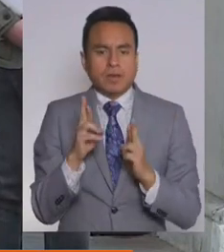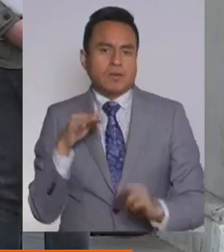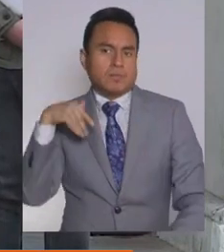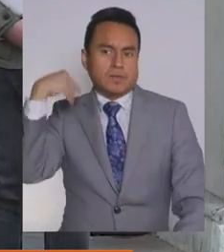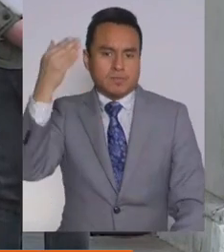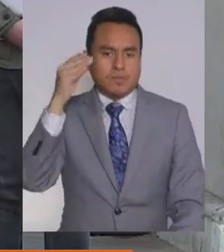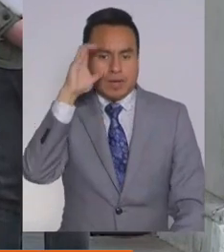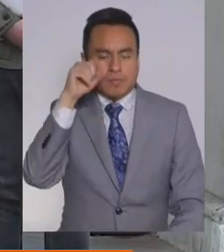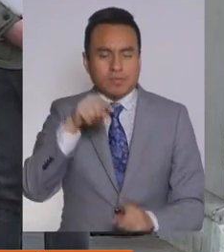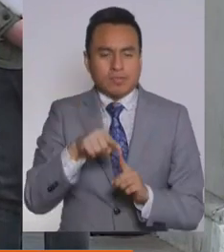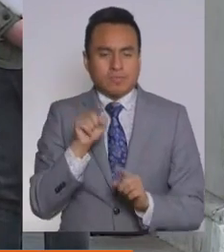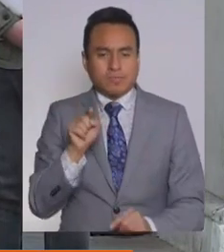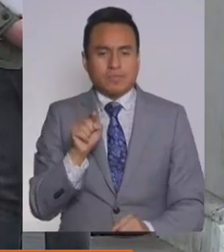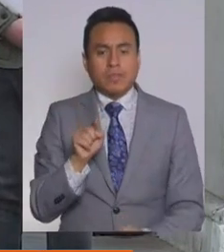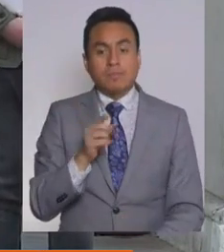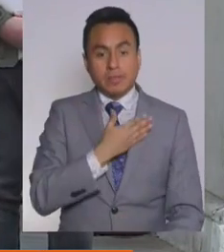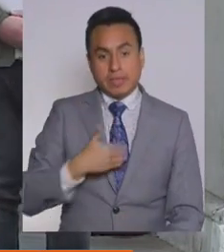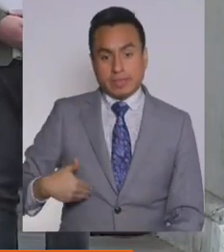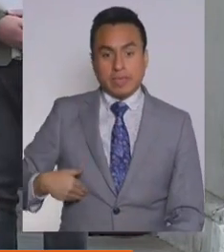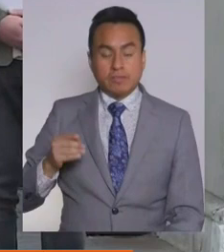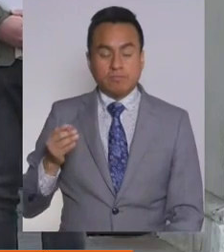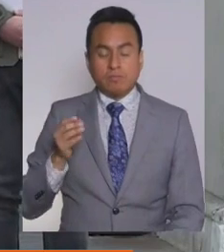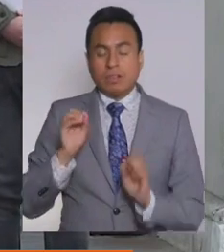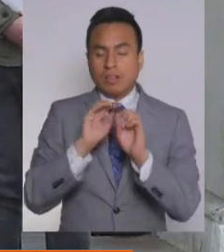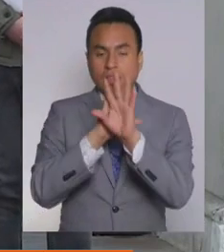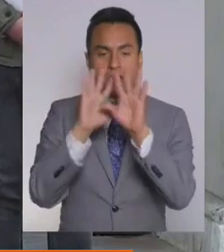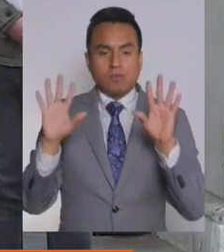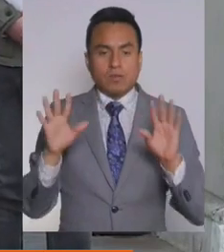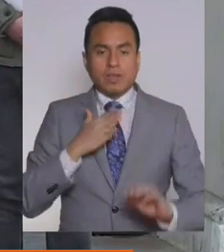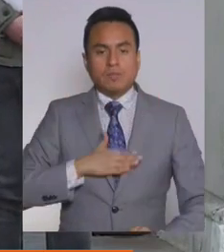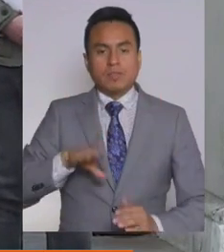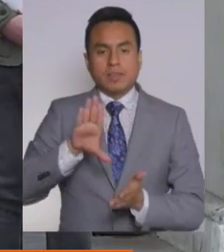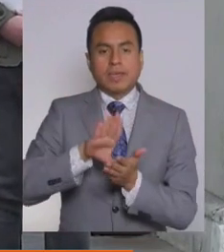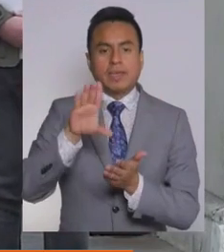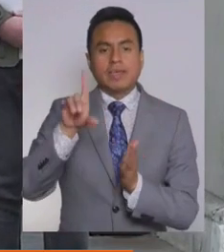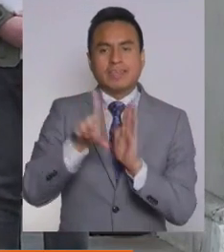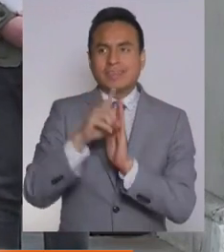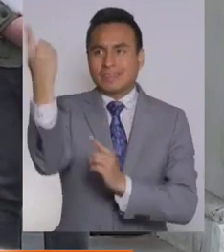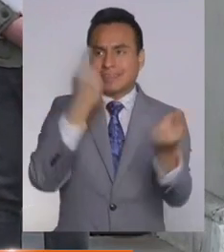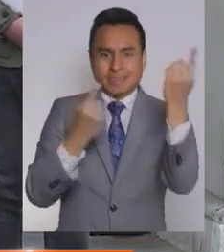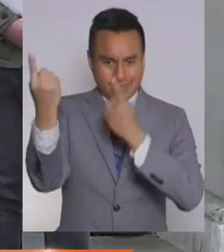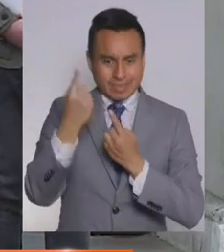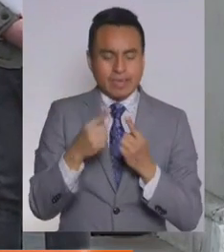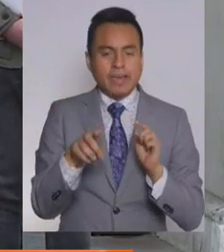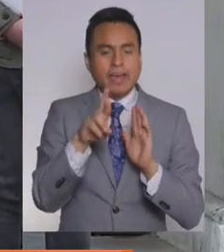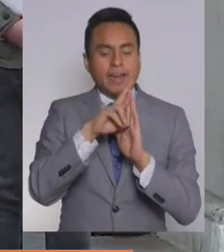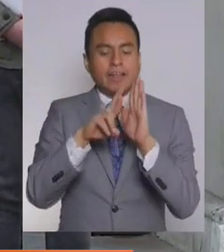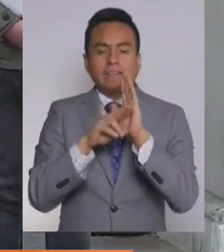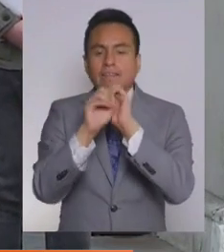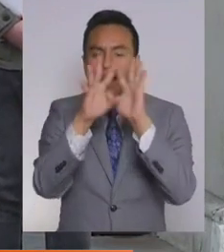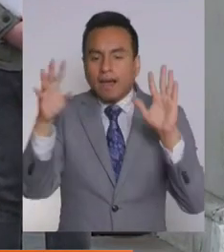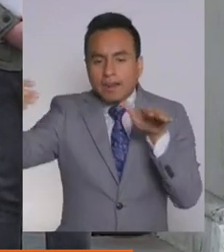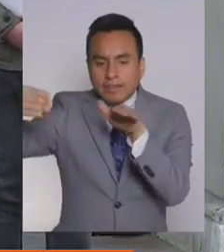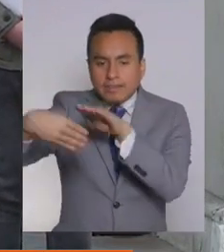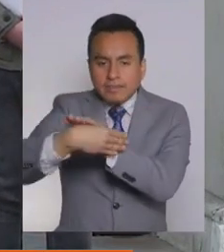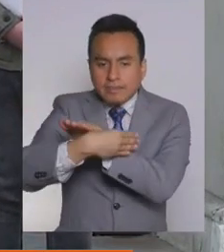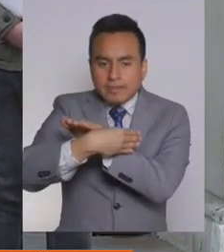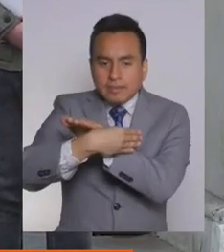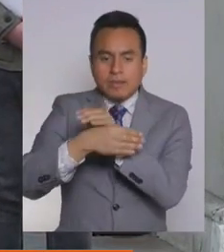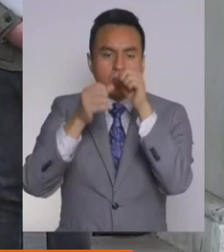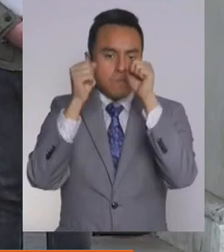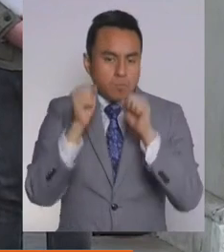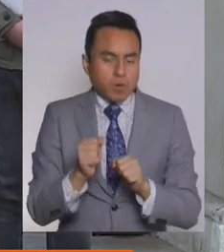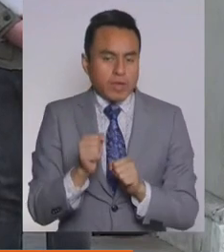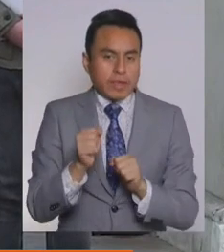buscamos. Y el presidente en eso ha sido muy claro. Queremos una ley de migración que fije las reglas claras para que